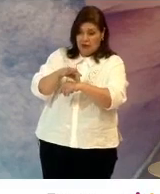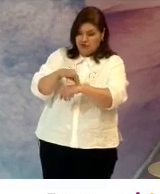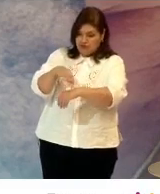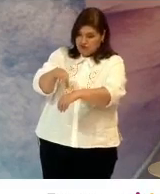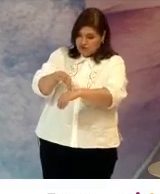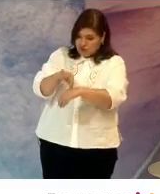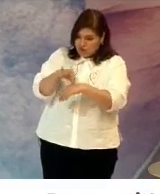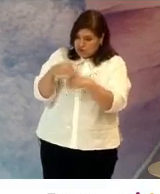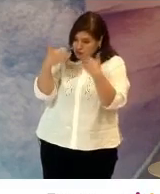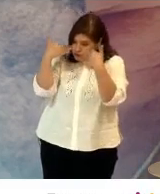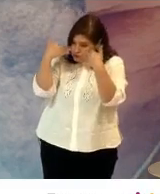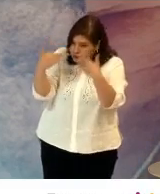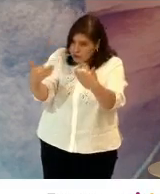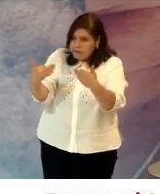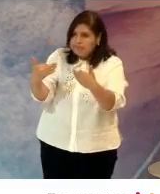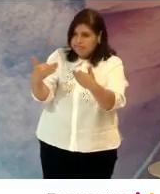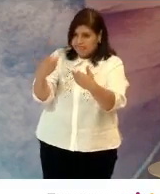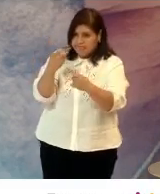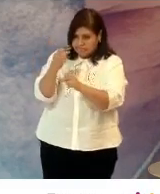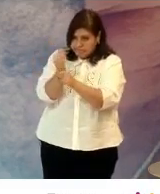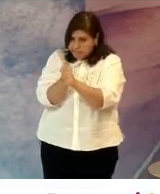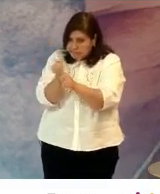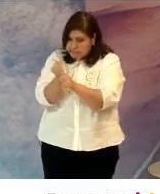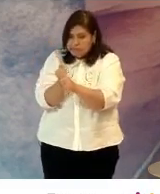y de allí nos vamos a